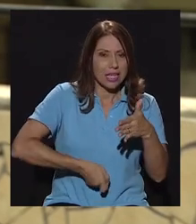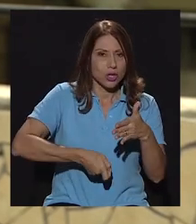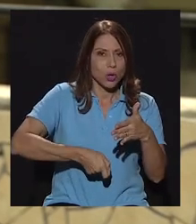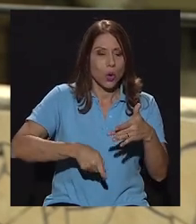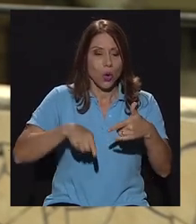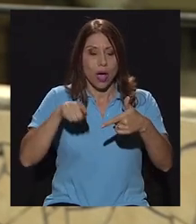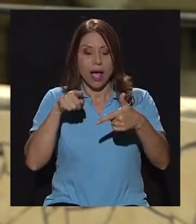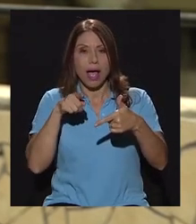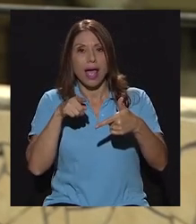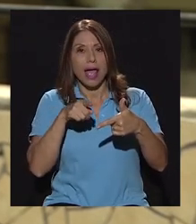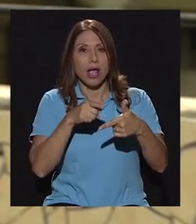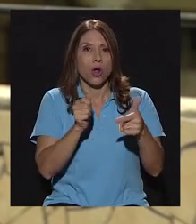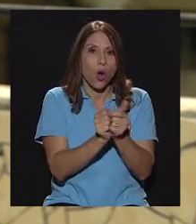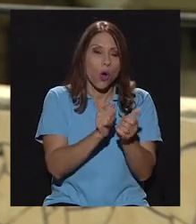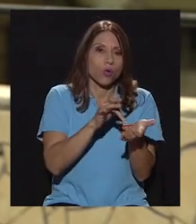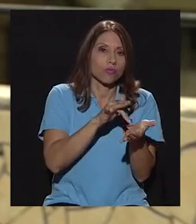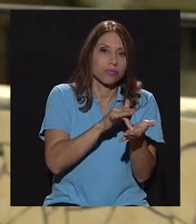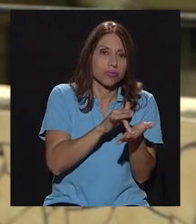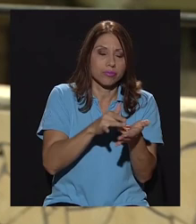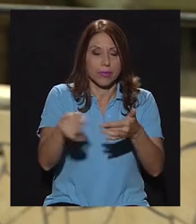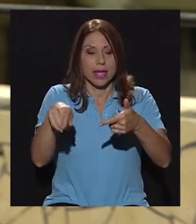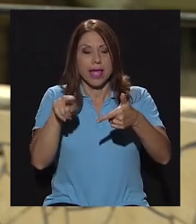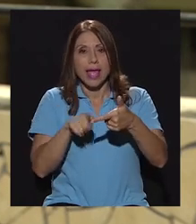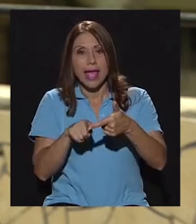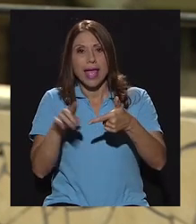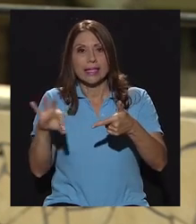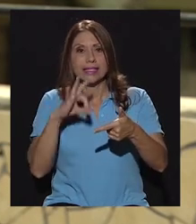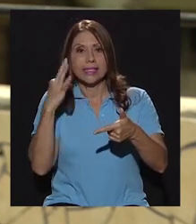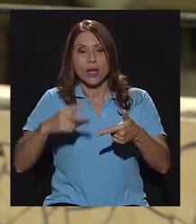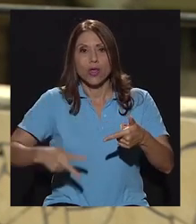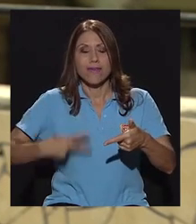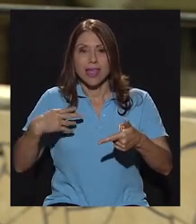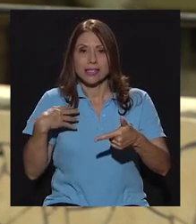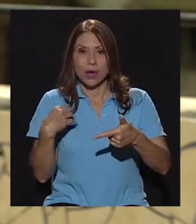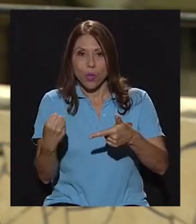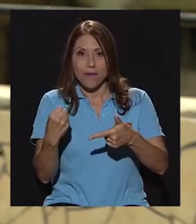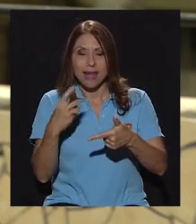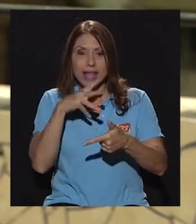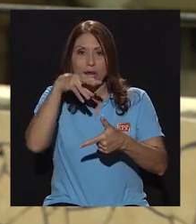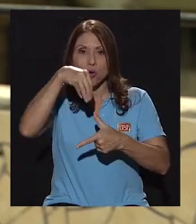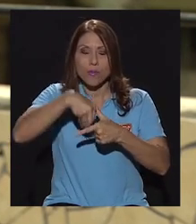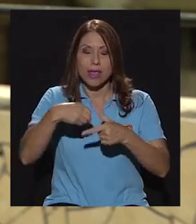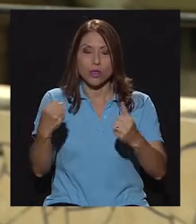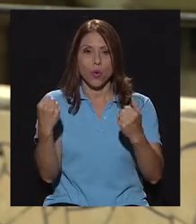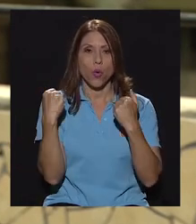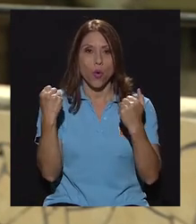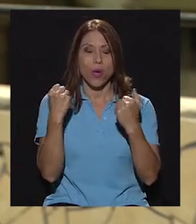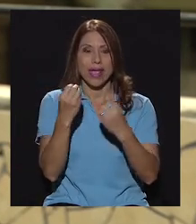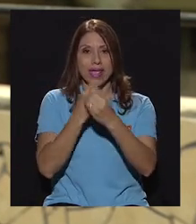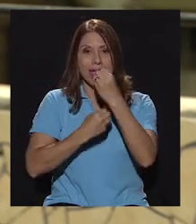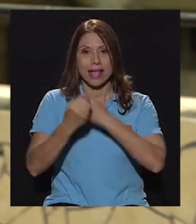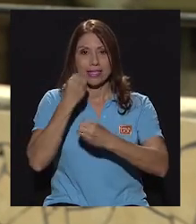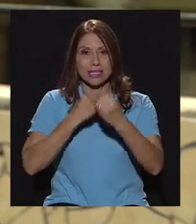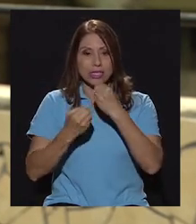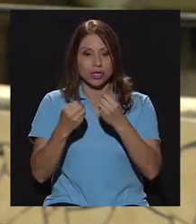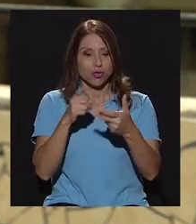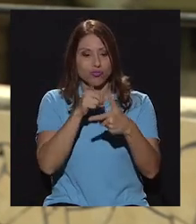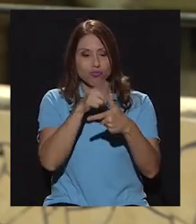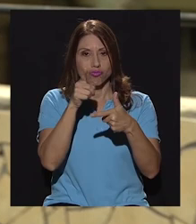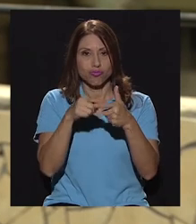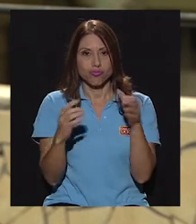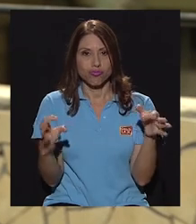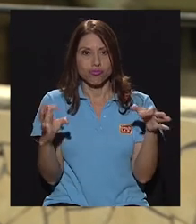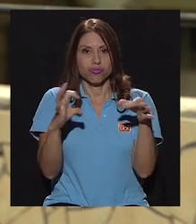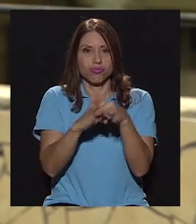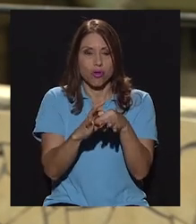a través de su tratamiento farmacológico y un estilo de vida saludable, incluyendo alimentación y ejercicio, y cómo mejora